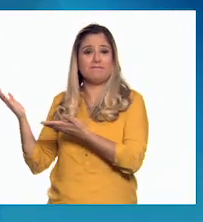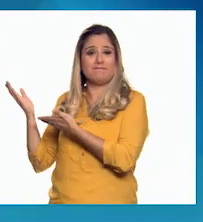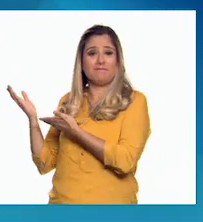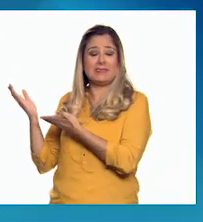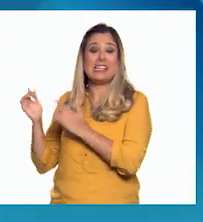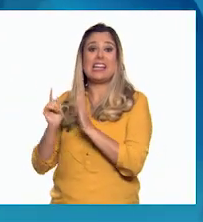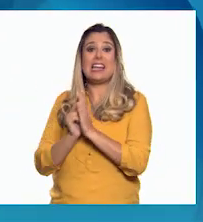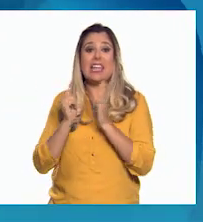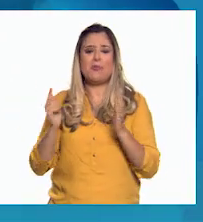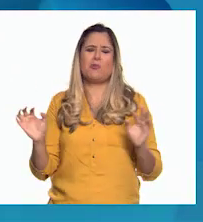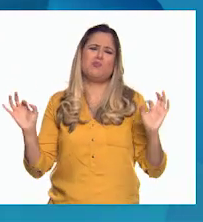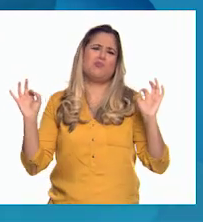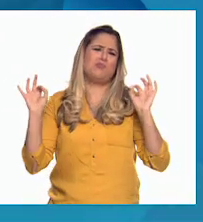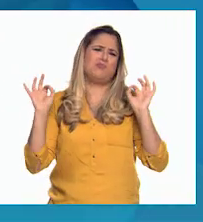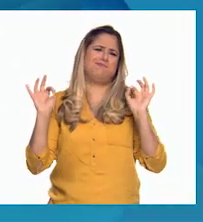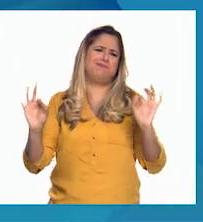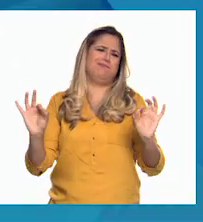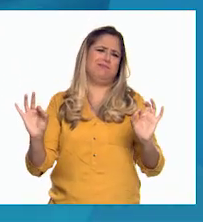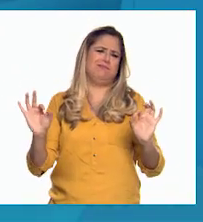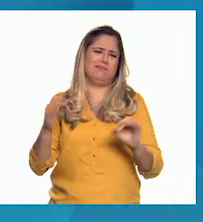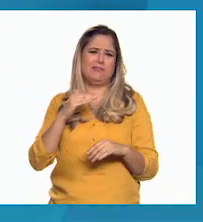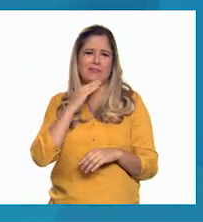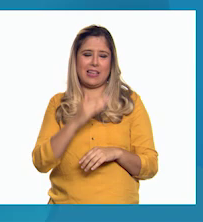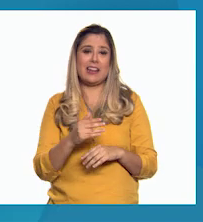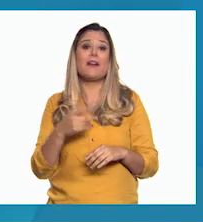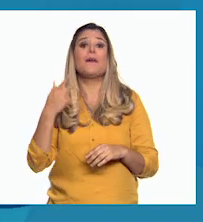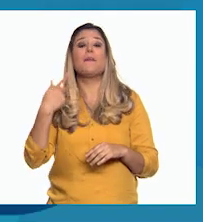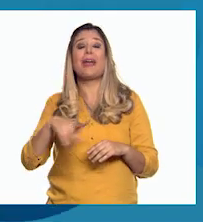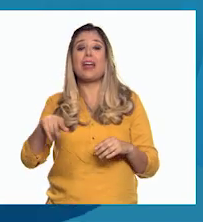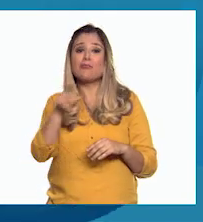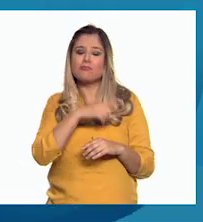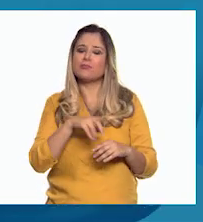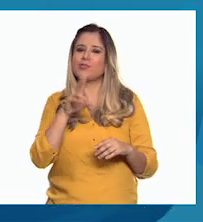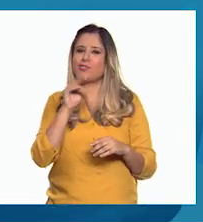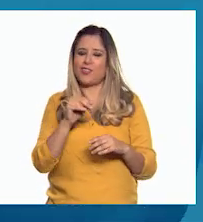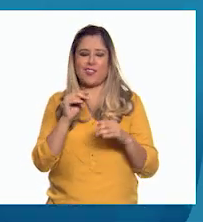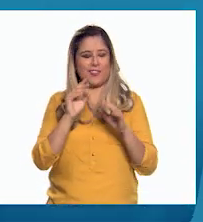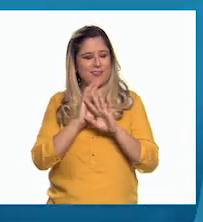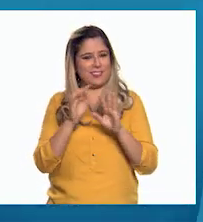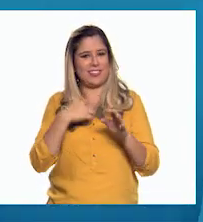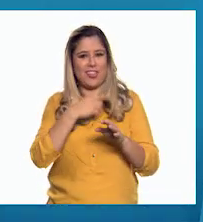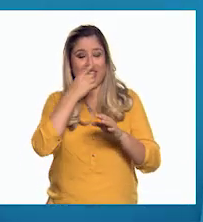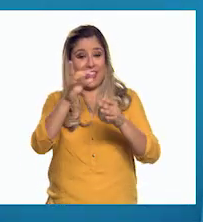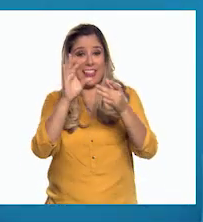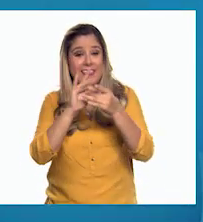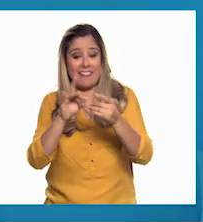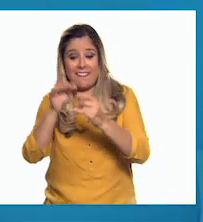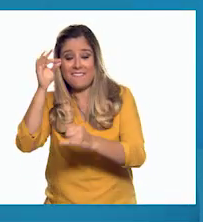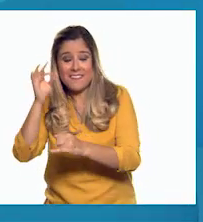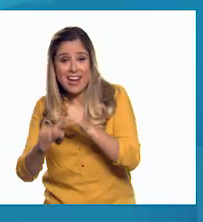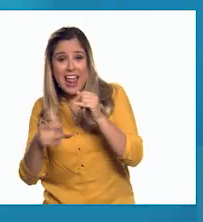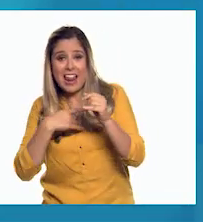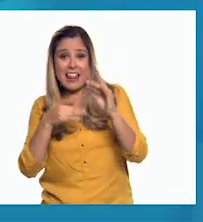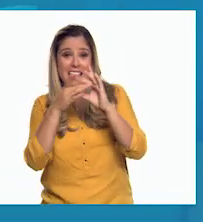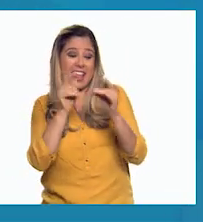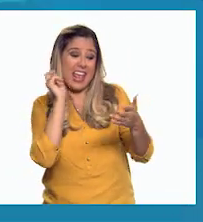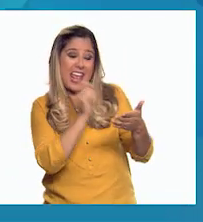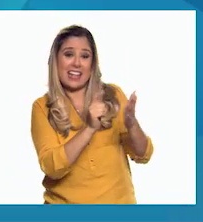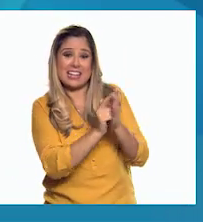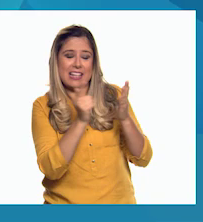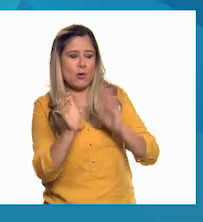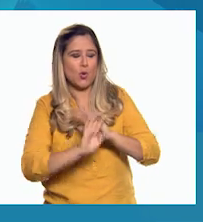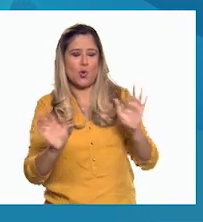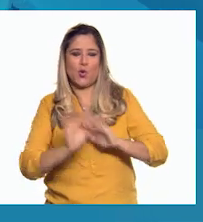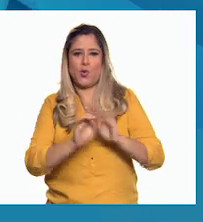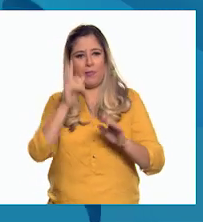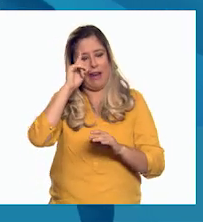libro extraordinario, pero sobre el que tampoco los voy a decir nada, ¿verdad? Para no hablar